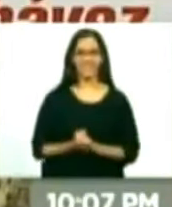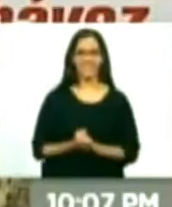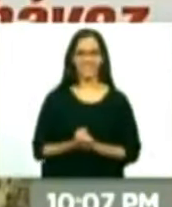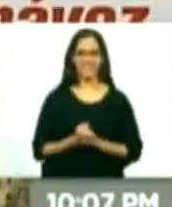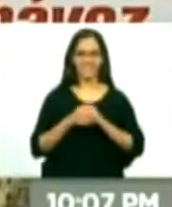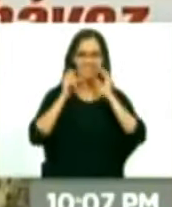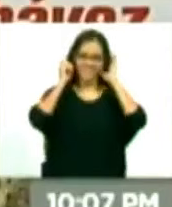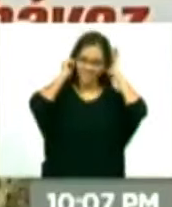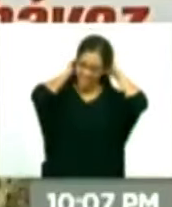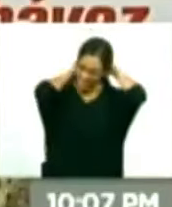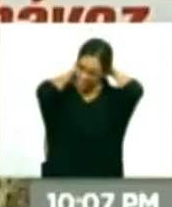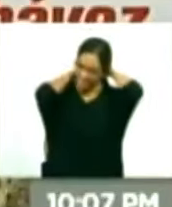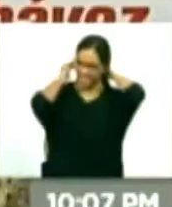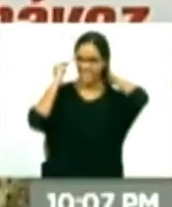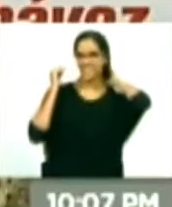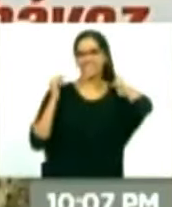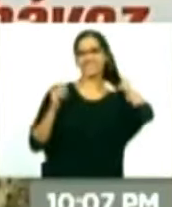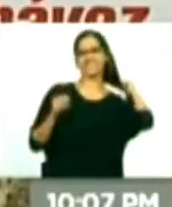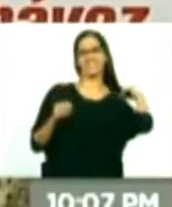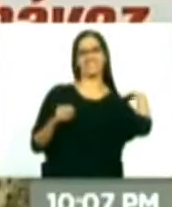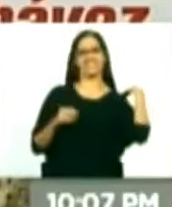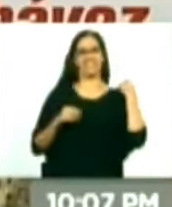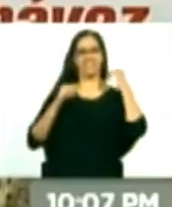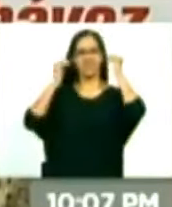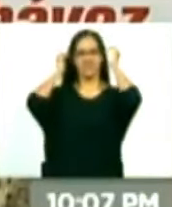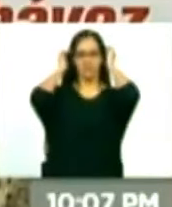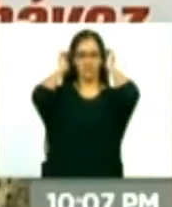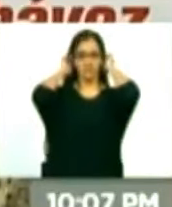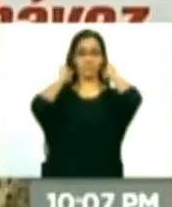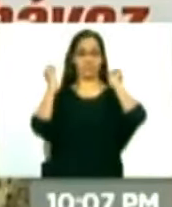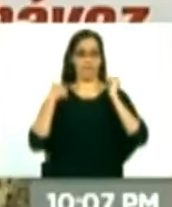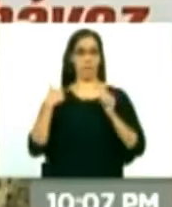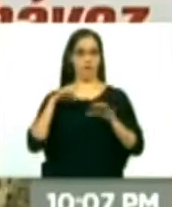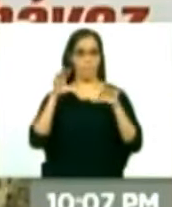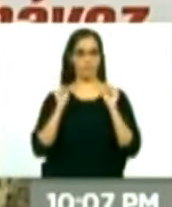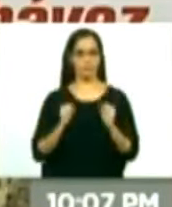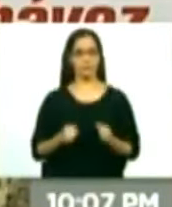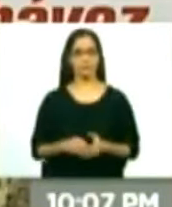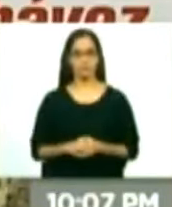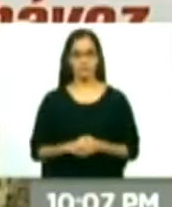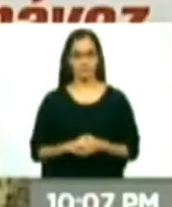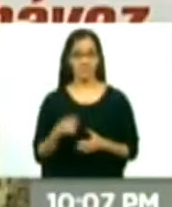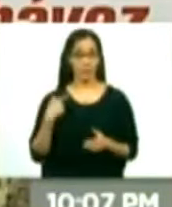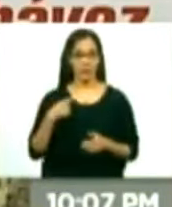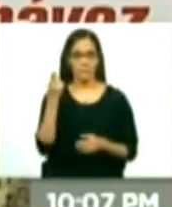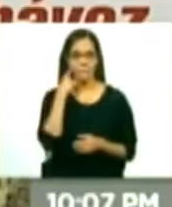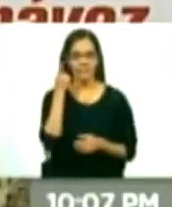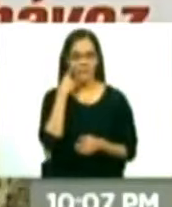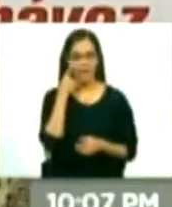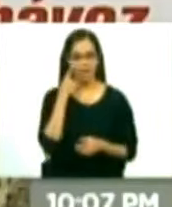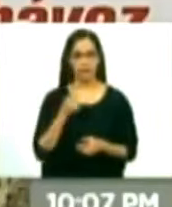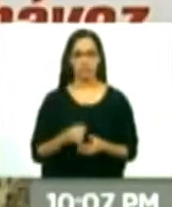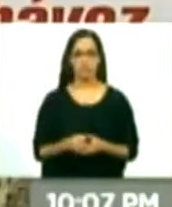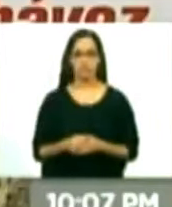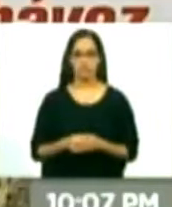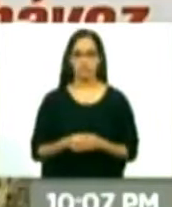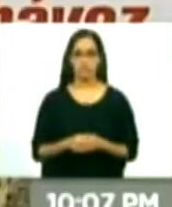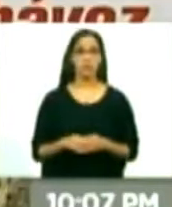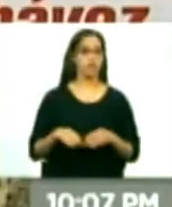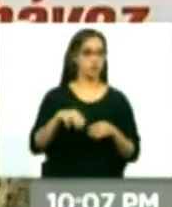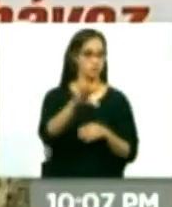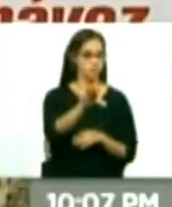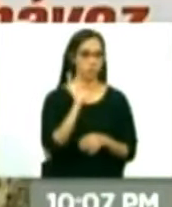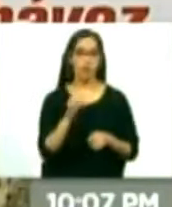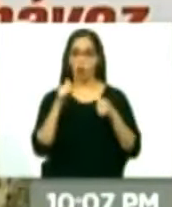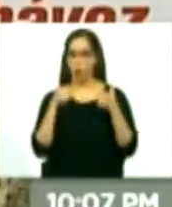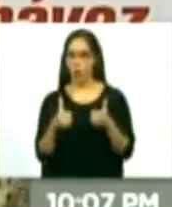¿Ah? Te llevo nada, Yelix. Tenemos que aprender. Tenemos que estar pendientes. Tomamos lo bueno, lo